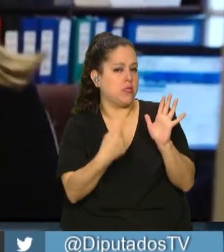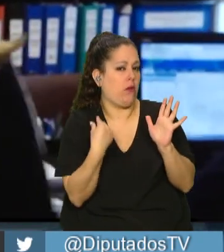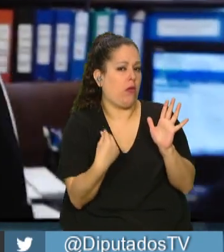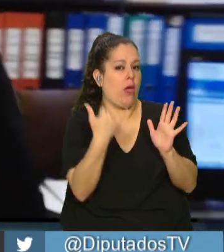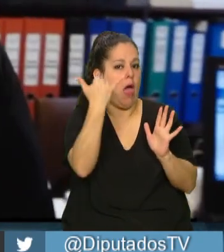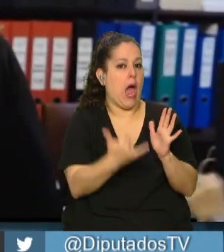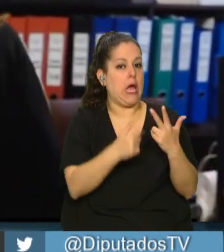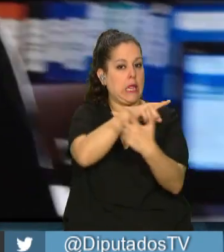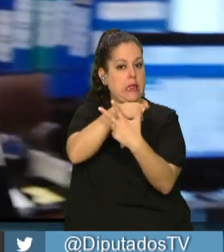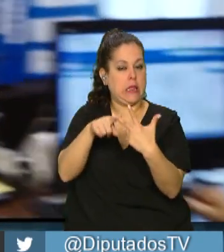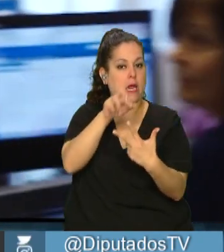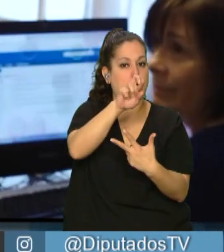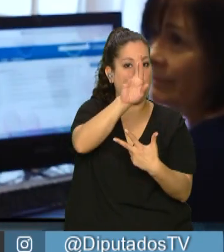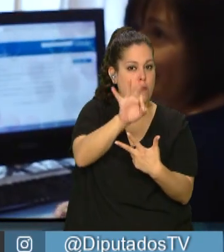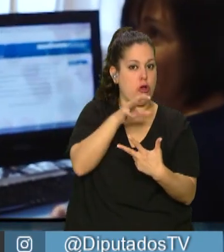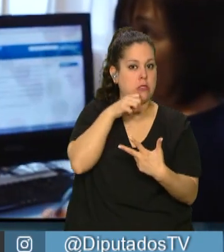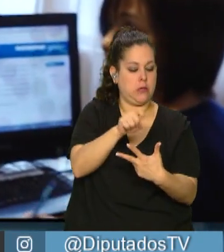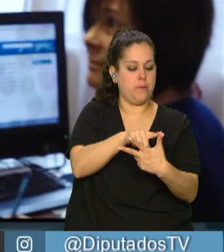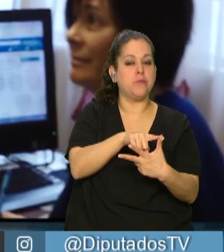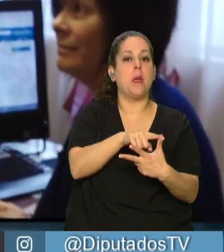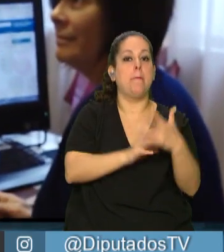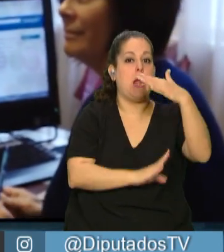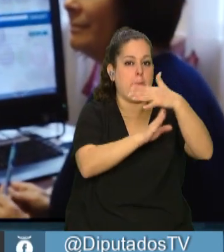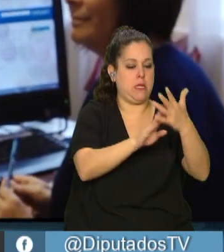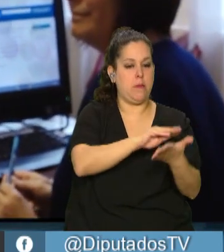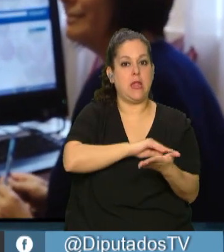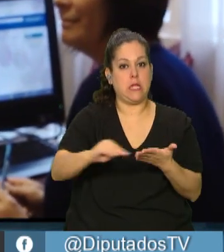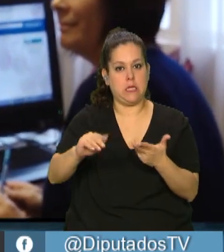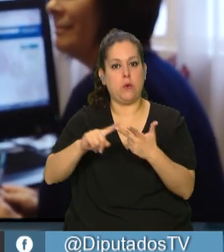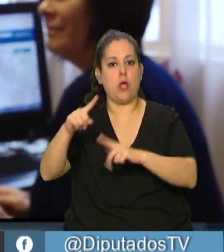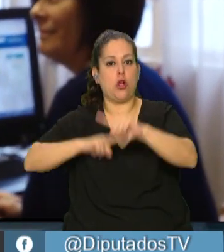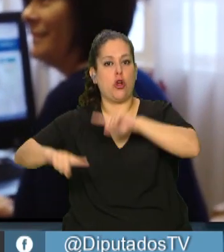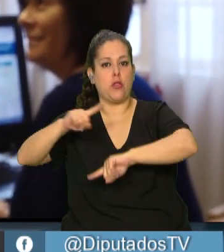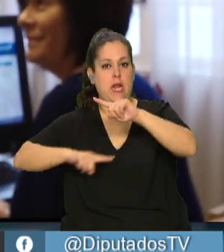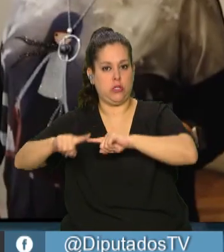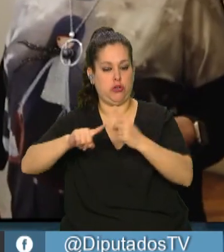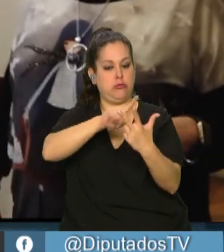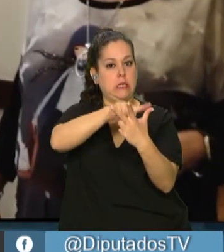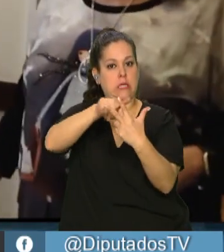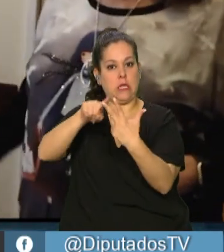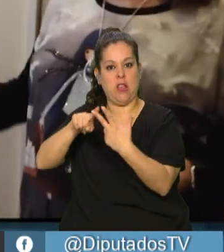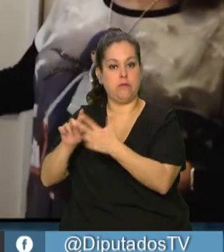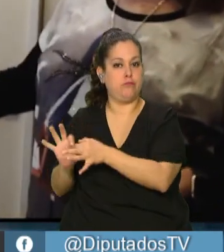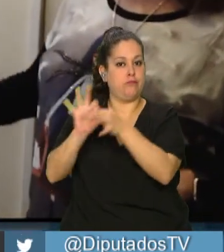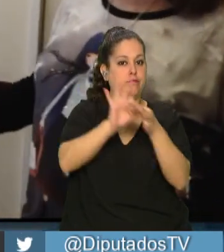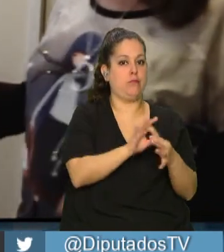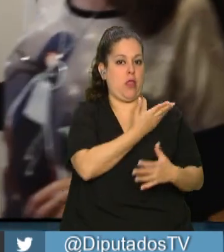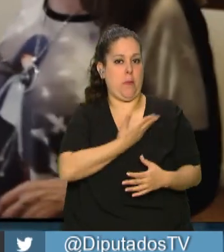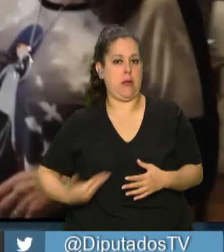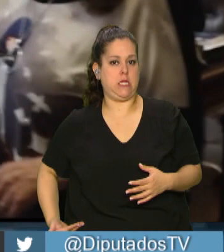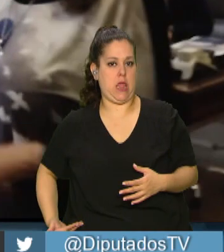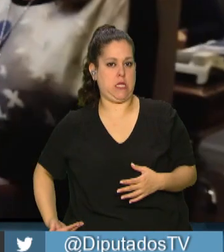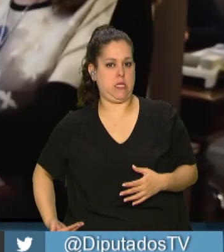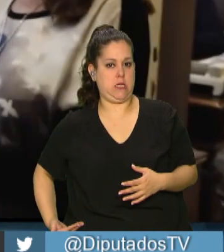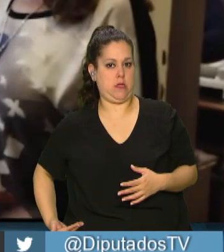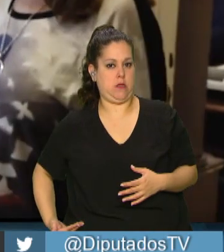3 prosecretarios: el parlamentario, el administrativo y el de coordinación operativa, que dependen directamente del presidente, que